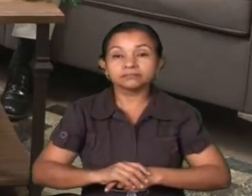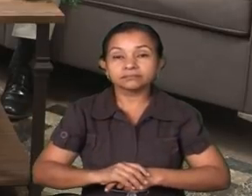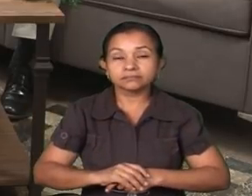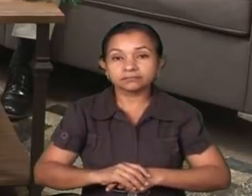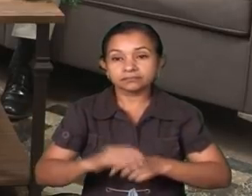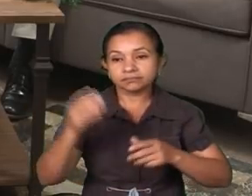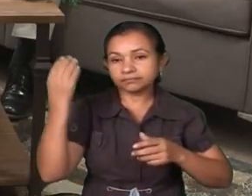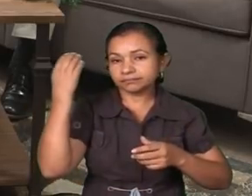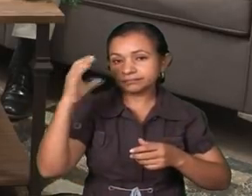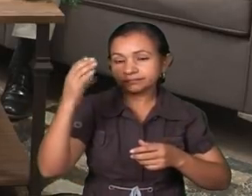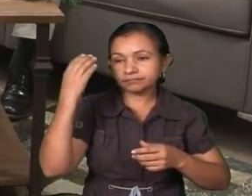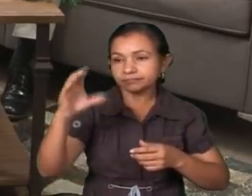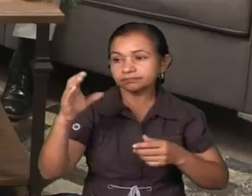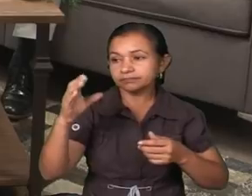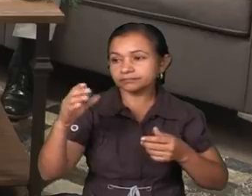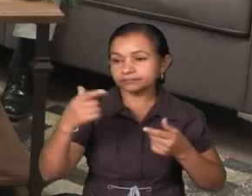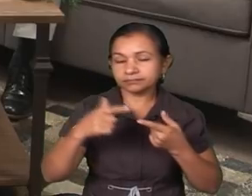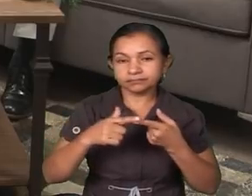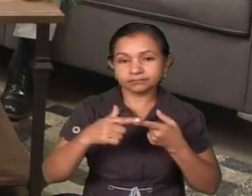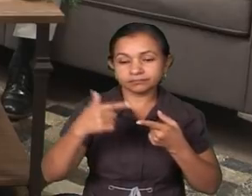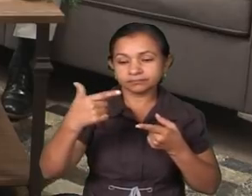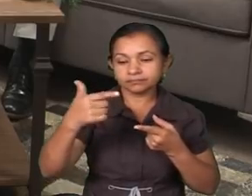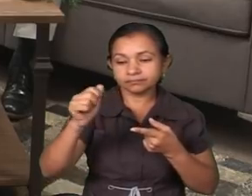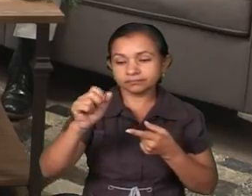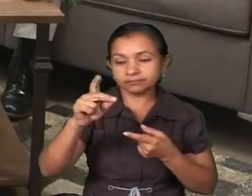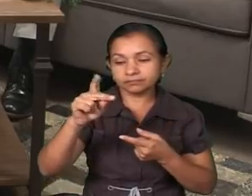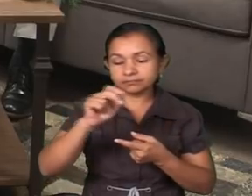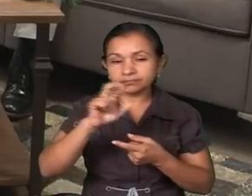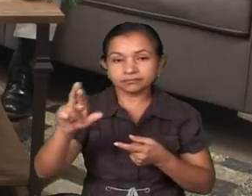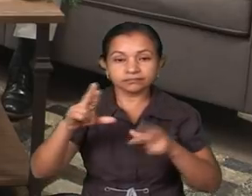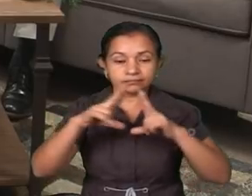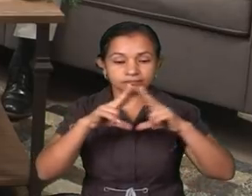de Colombia, como Gaspar García Laviana.